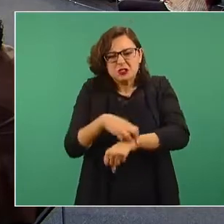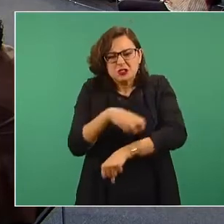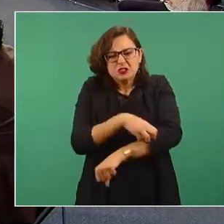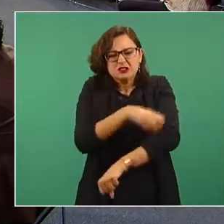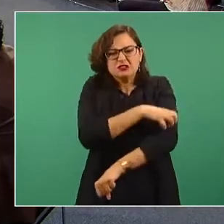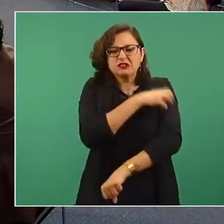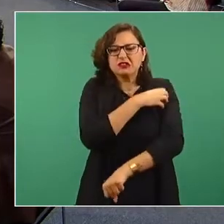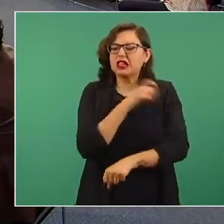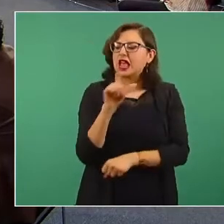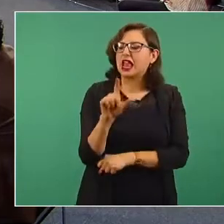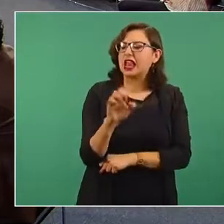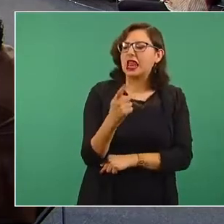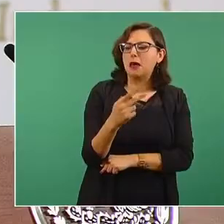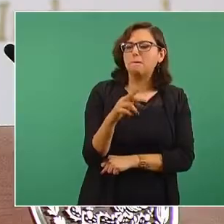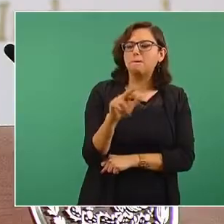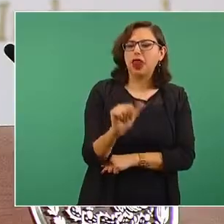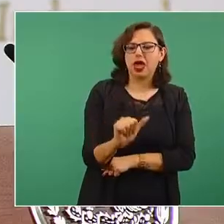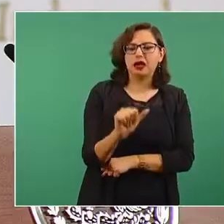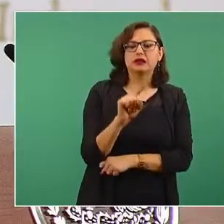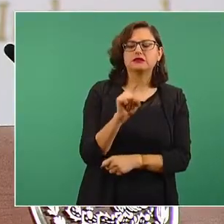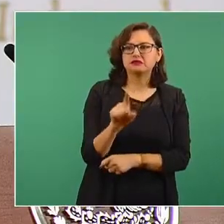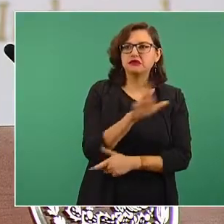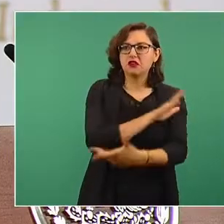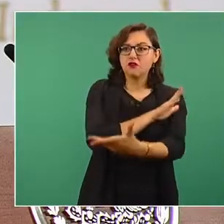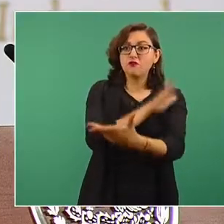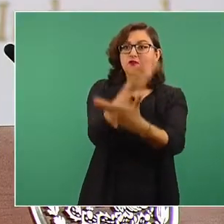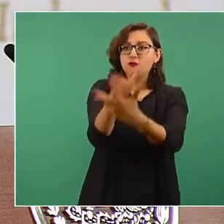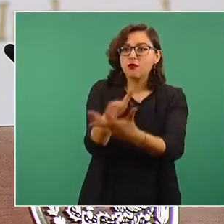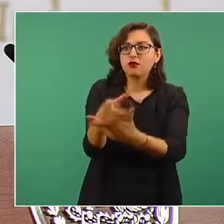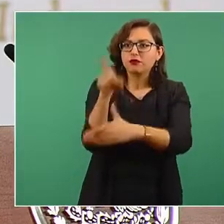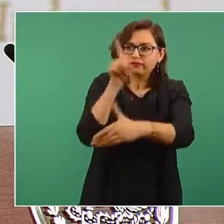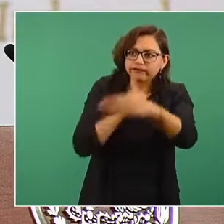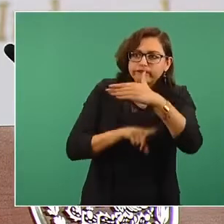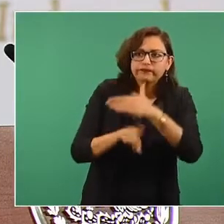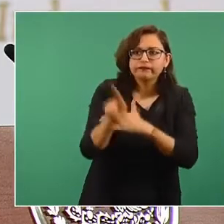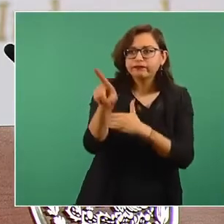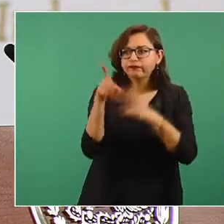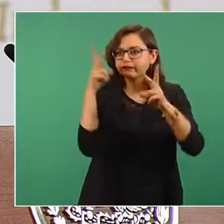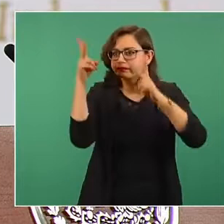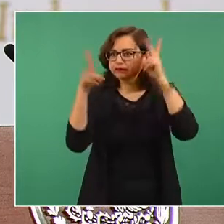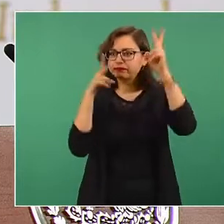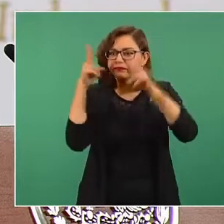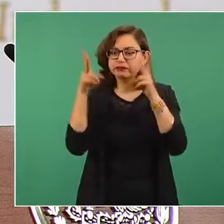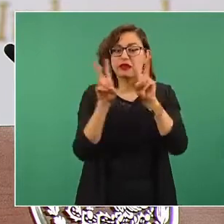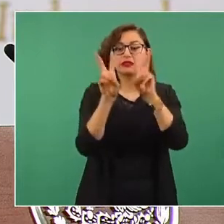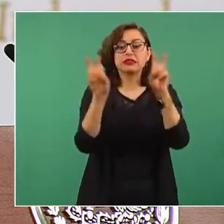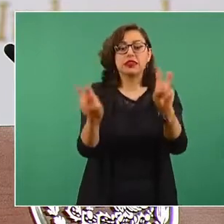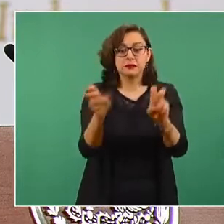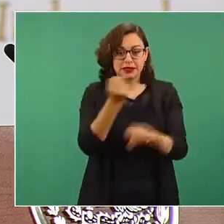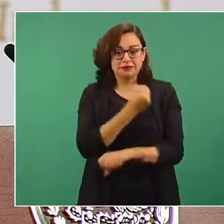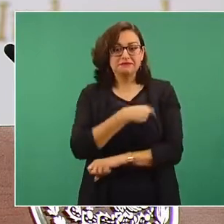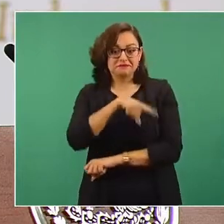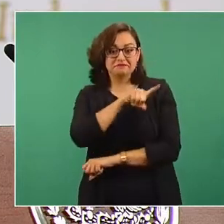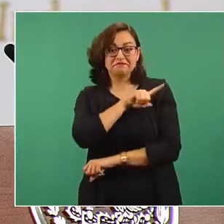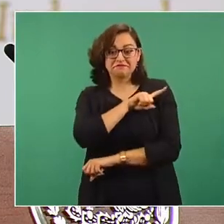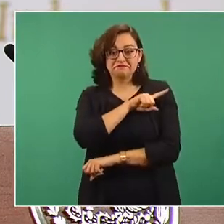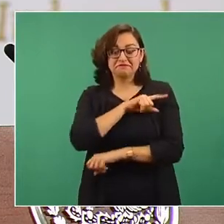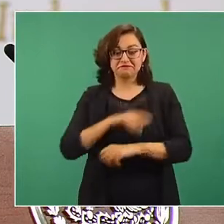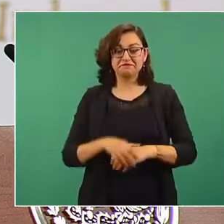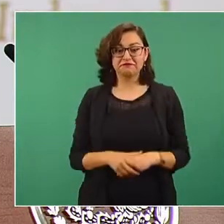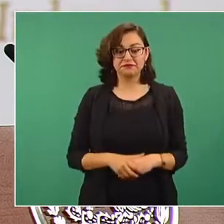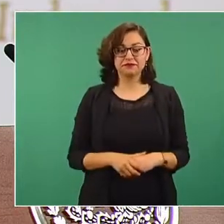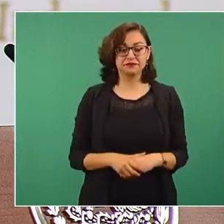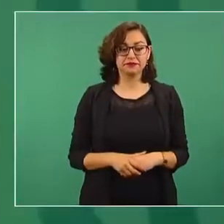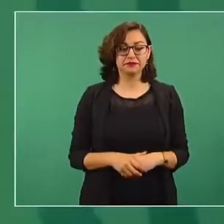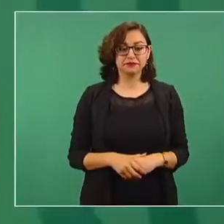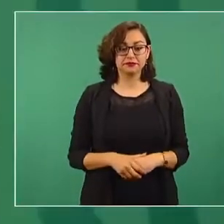Con un asunto que tiene que ver con la salud, lo médico, y